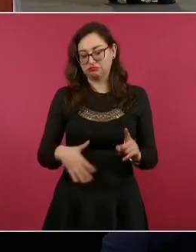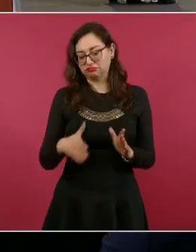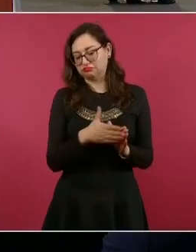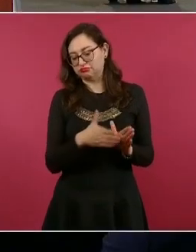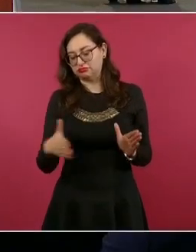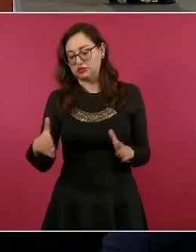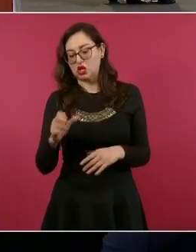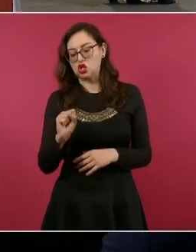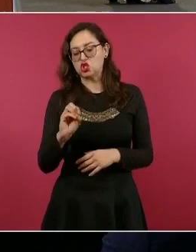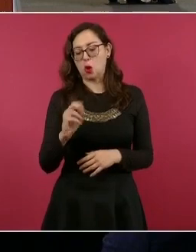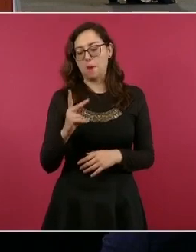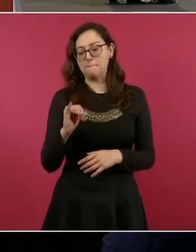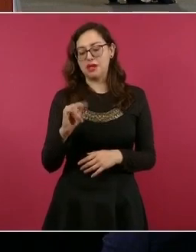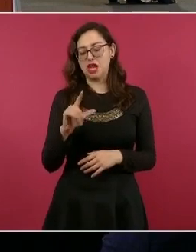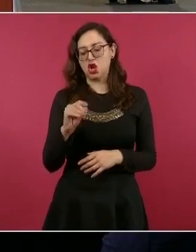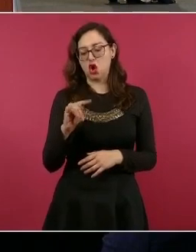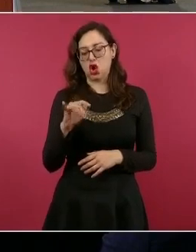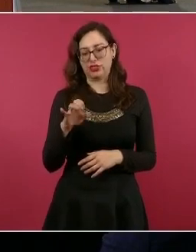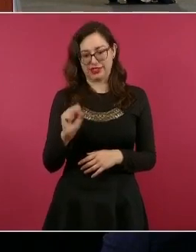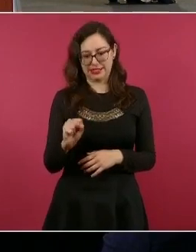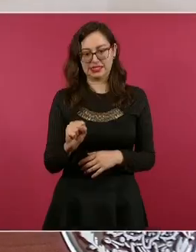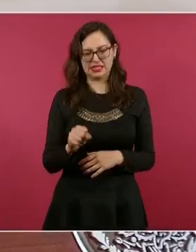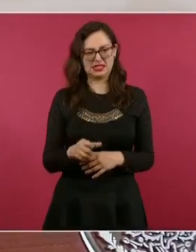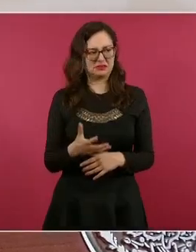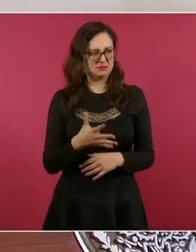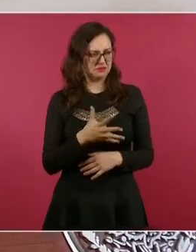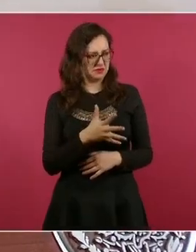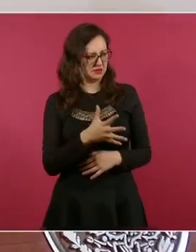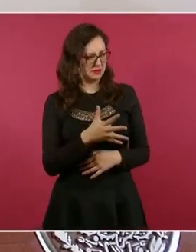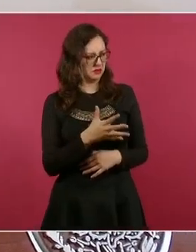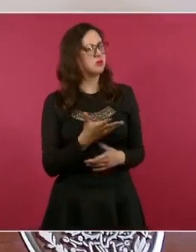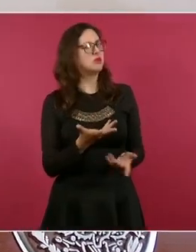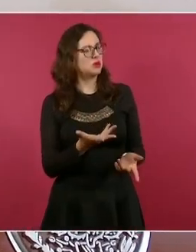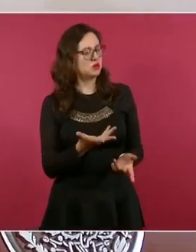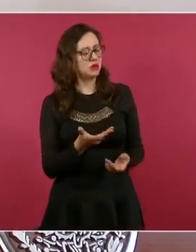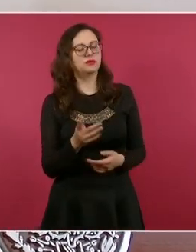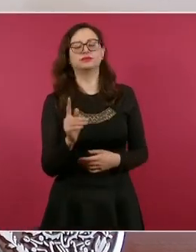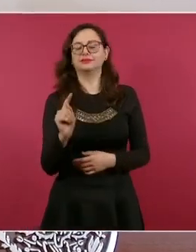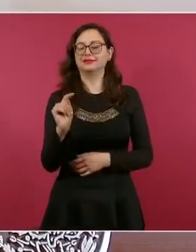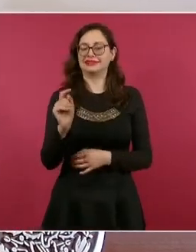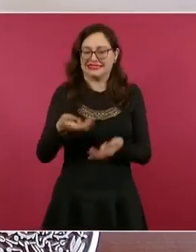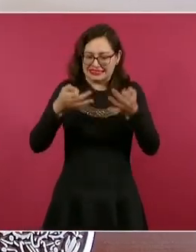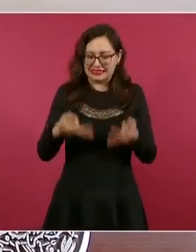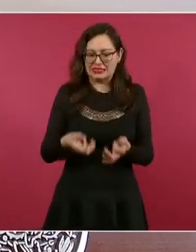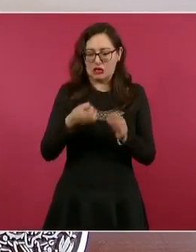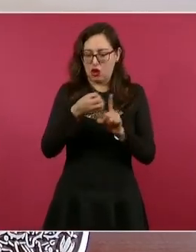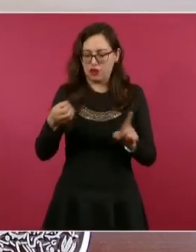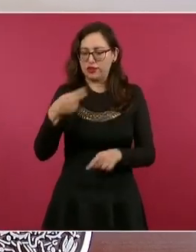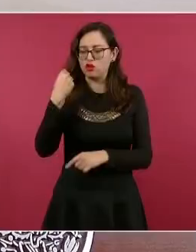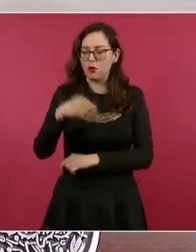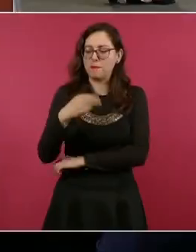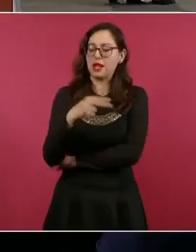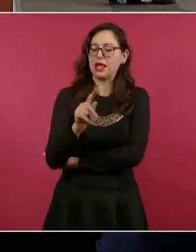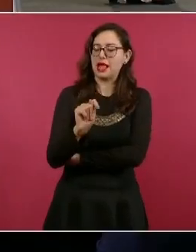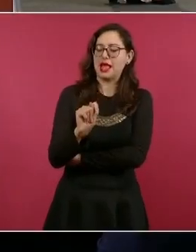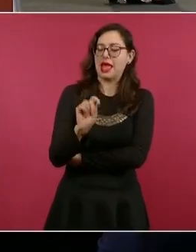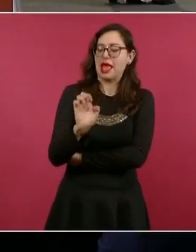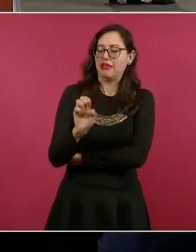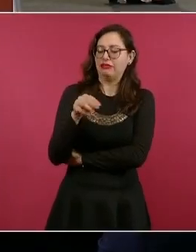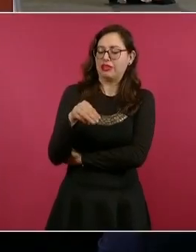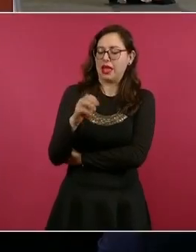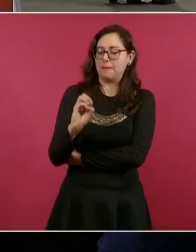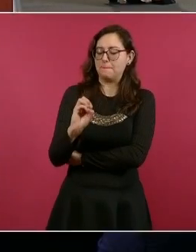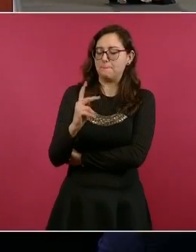Temporadas de sopilotes, o Tiempos de sopilotes, Temporada de sopilotes. Entonces,